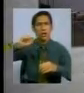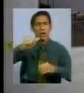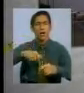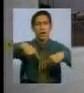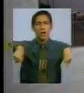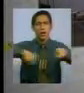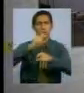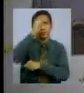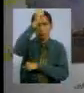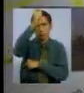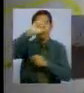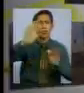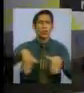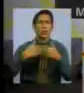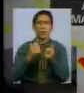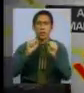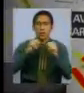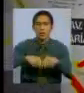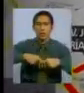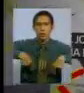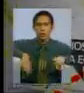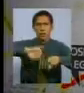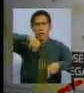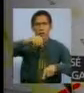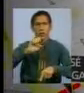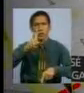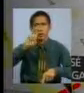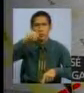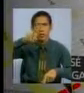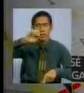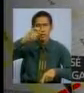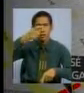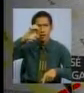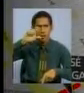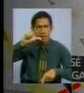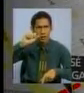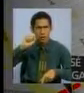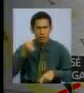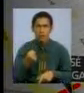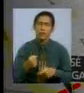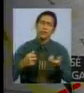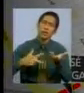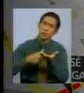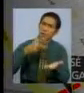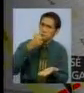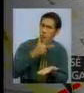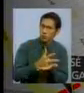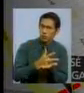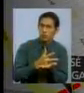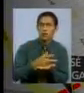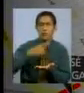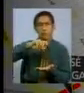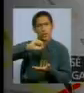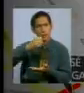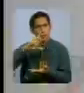del Cenepa, donde deberán tomar la avenida José María Egas para retomar la autopista Terminal Pascuales. La